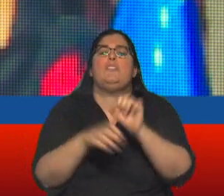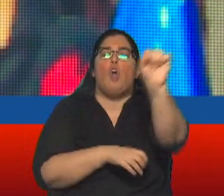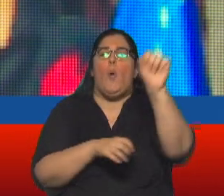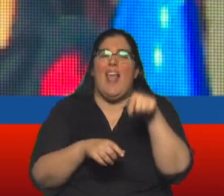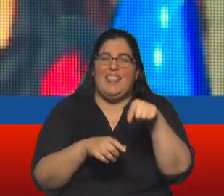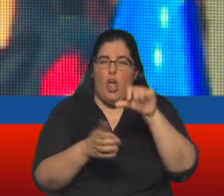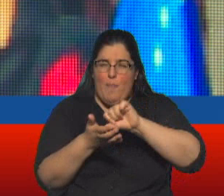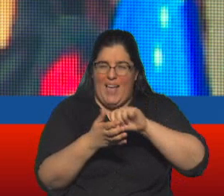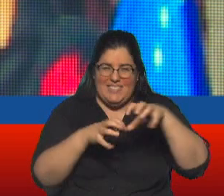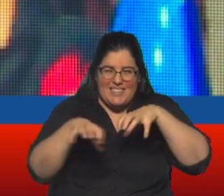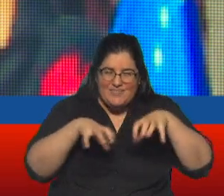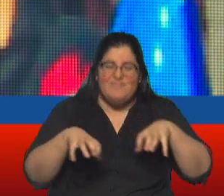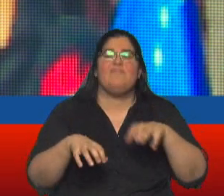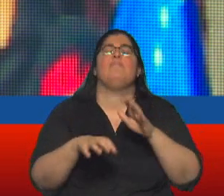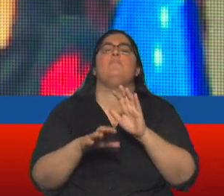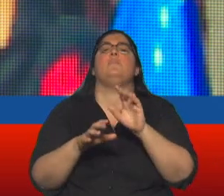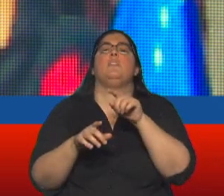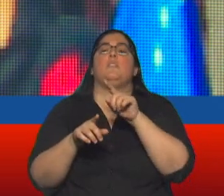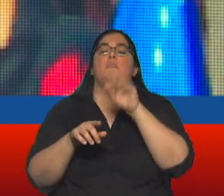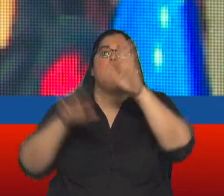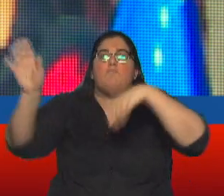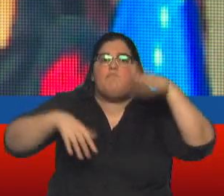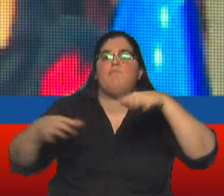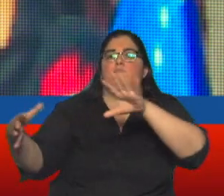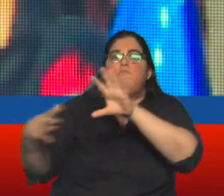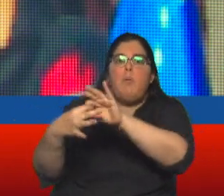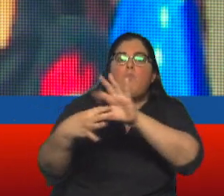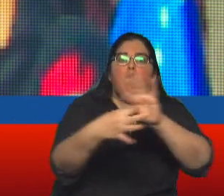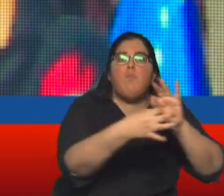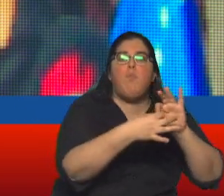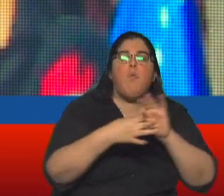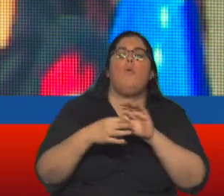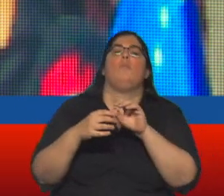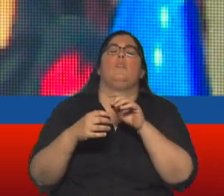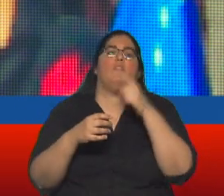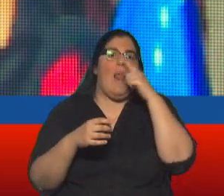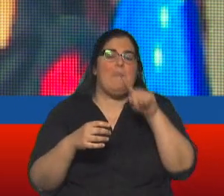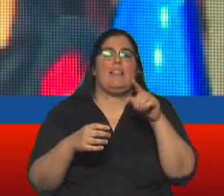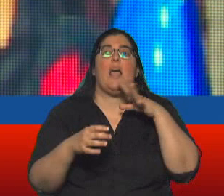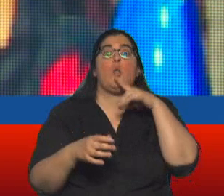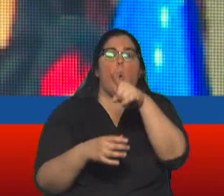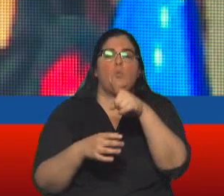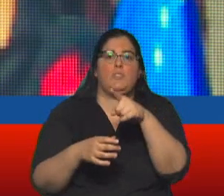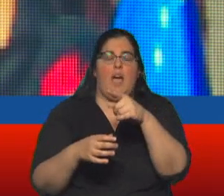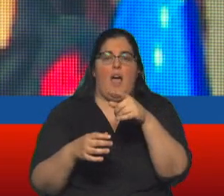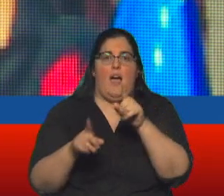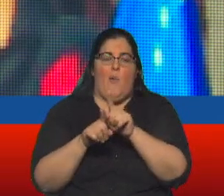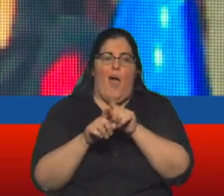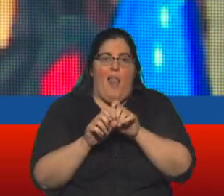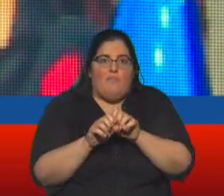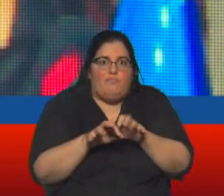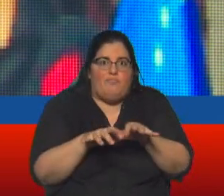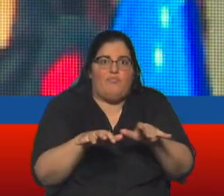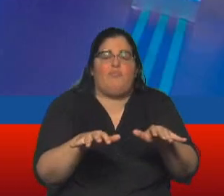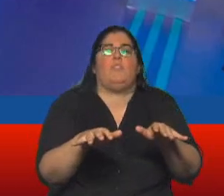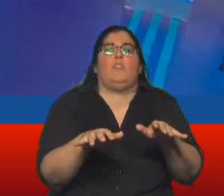del otro lado de la cortina de hierro, fue ganando extensión, fue efectivamente acorralando a Rusia, hasta que Putin en un momento se plantó y dijo, hasta Ucrania llegan,